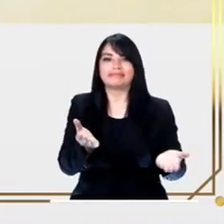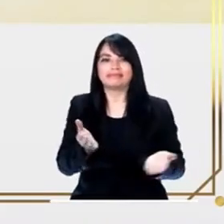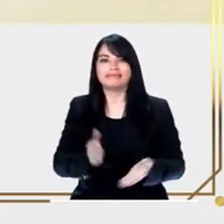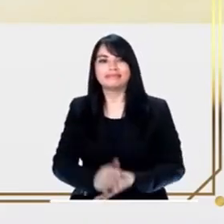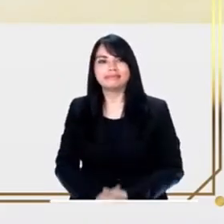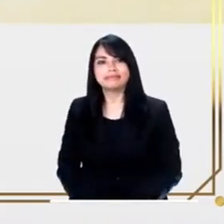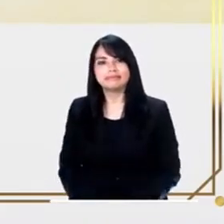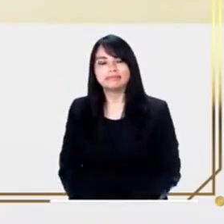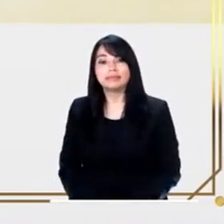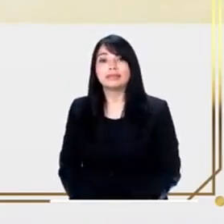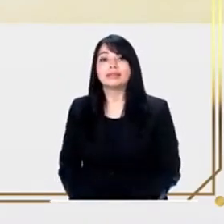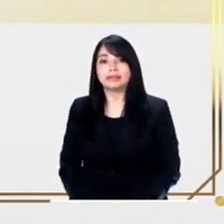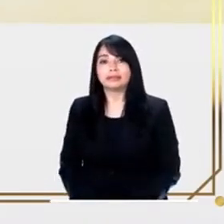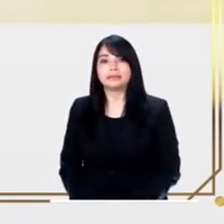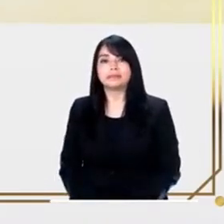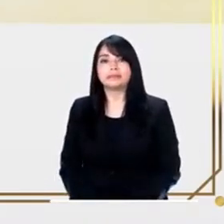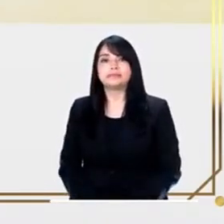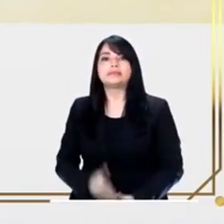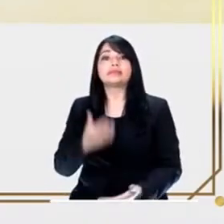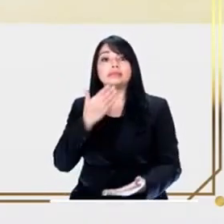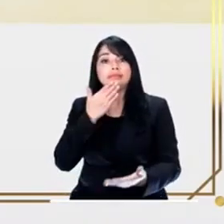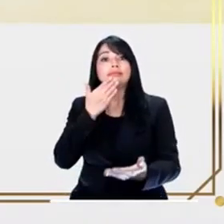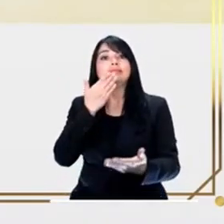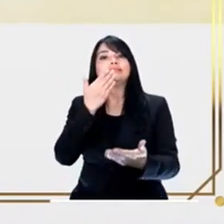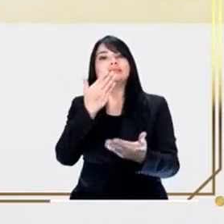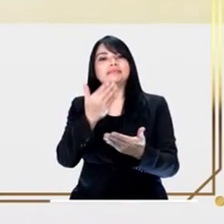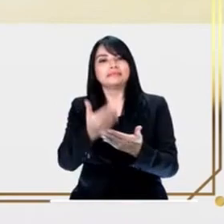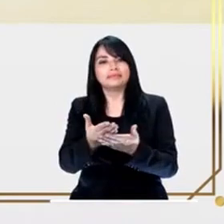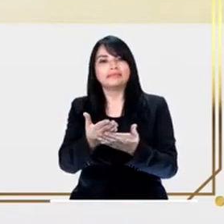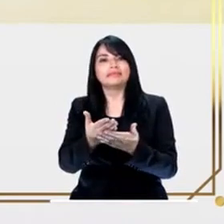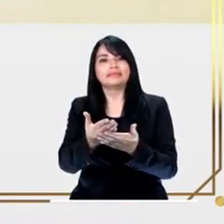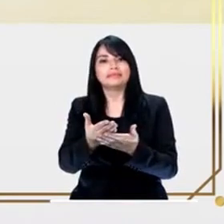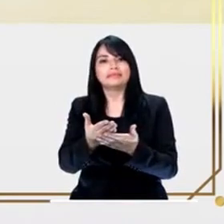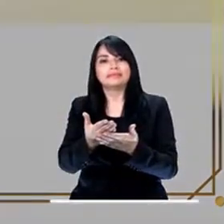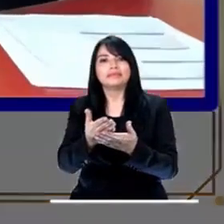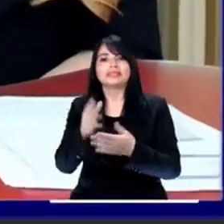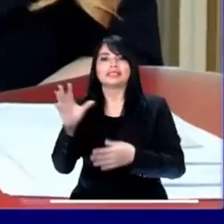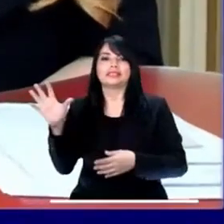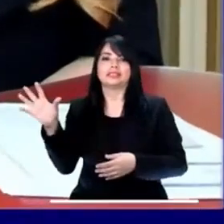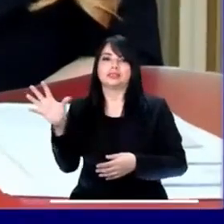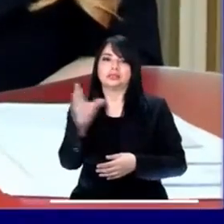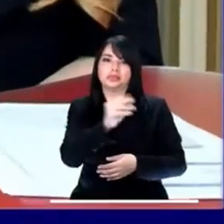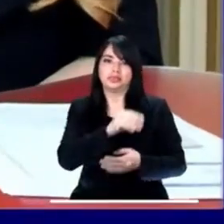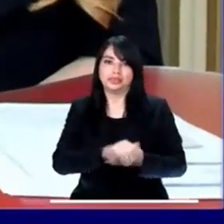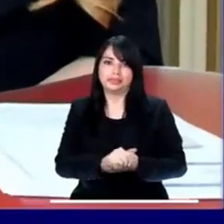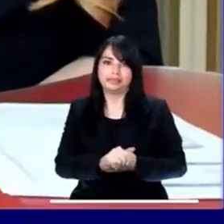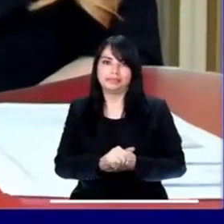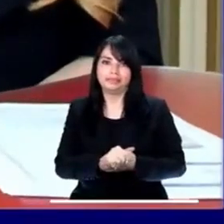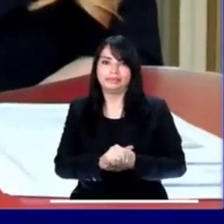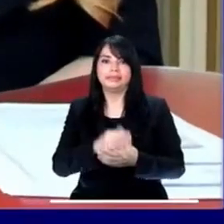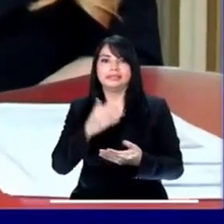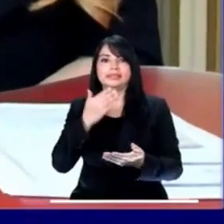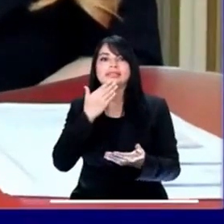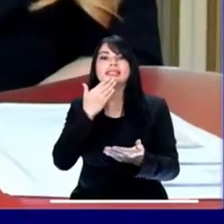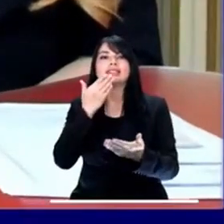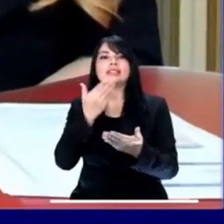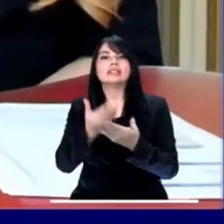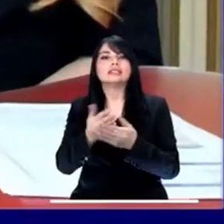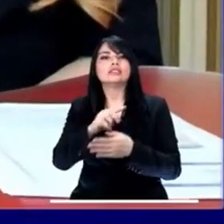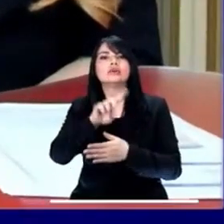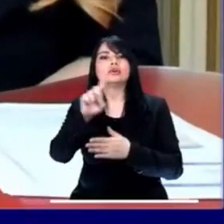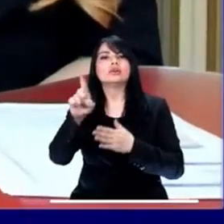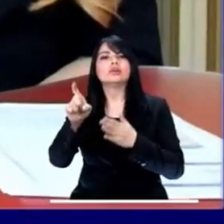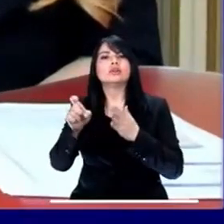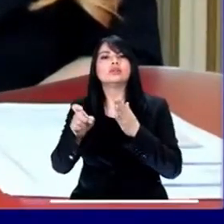Fundación. Muchas gracias a todos y todo esto se debe al respaldo